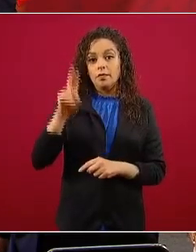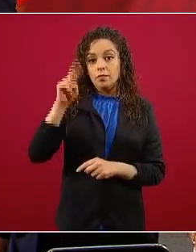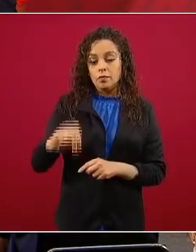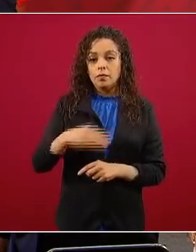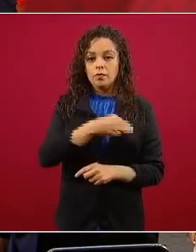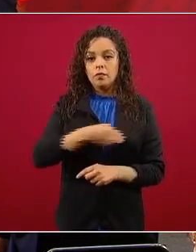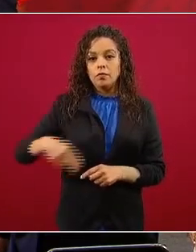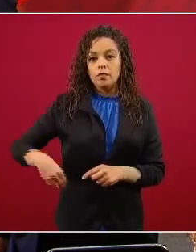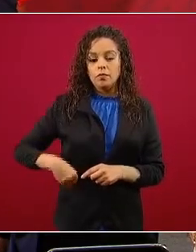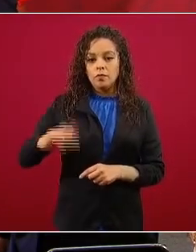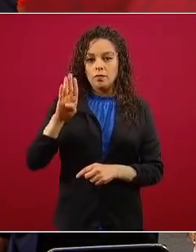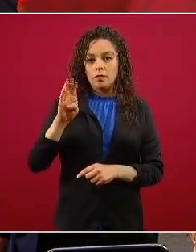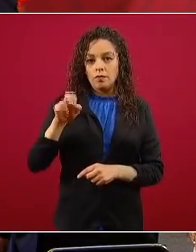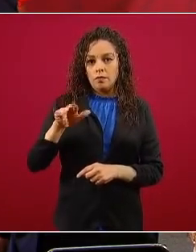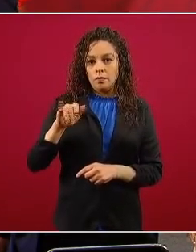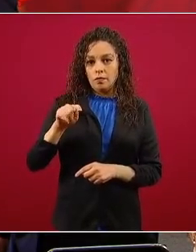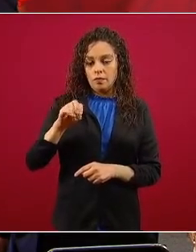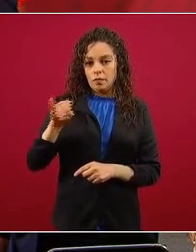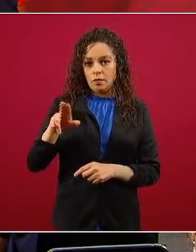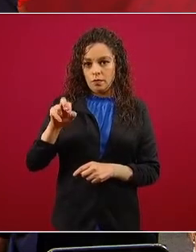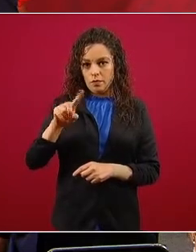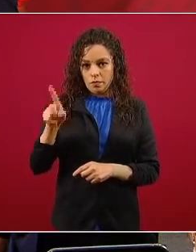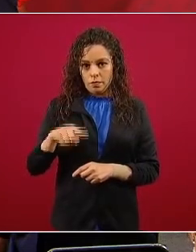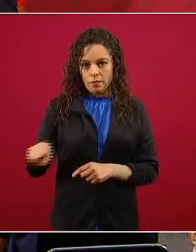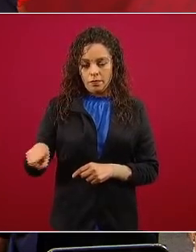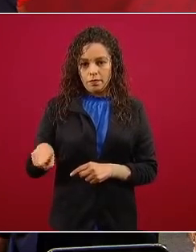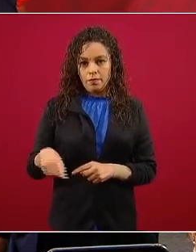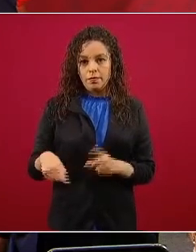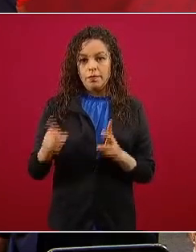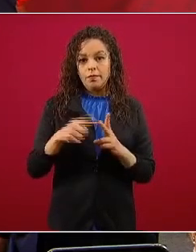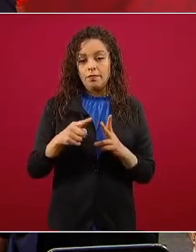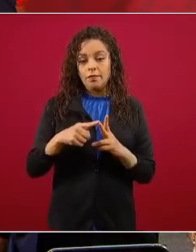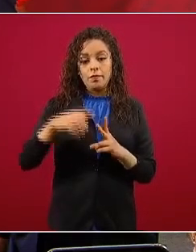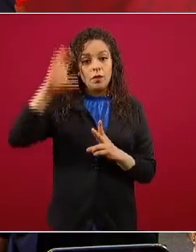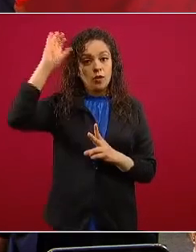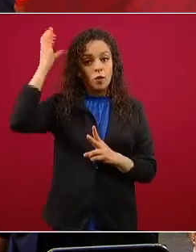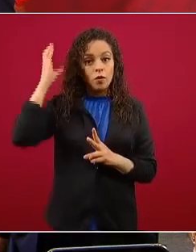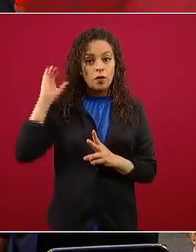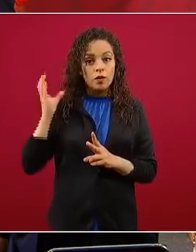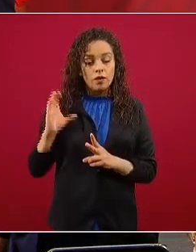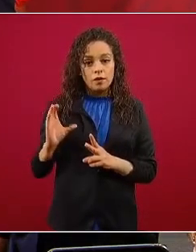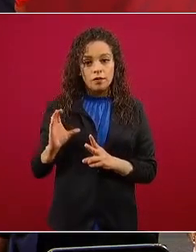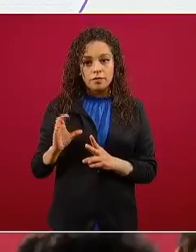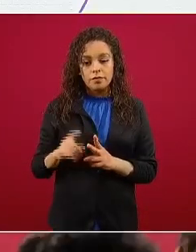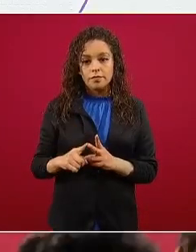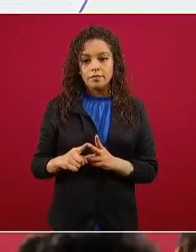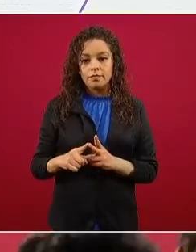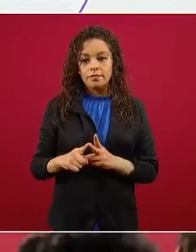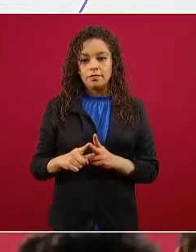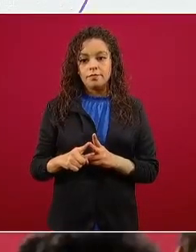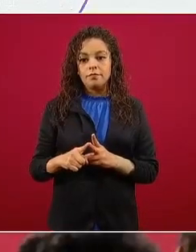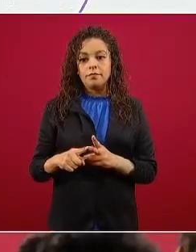Juárez, Culiacán, Sinaloa, Tijuana, Baja California.